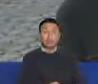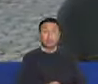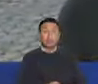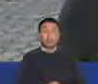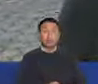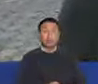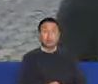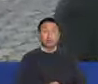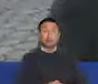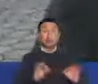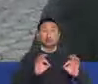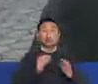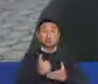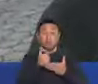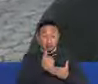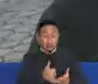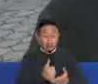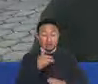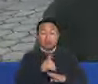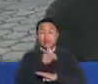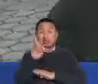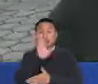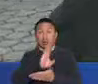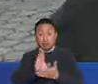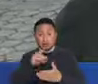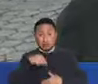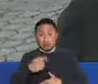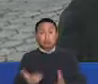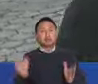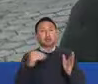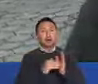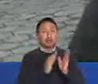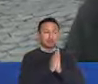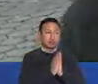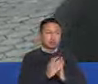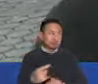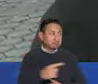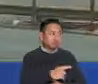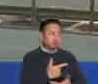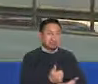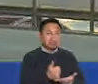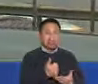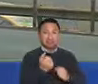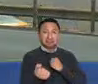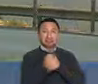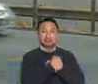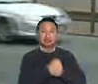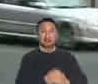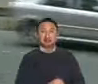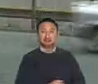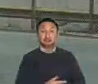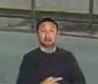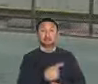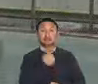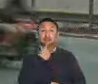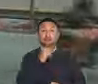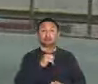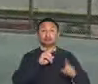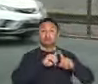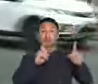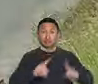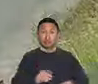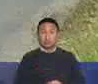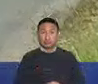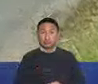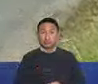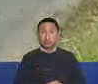nada. Y ya los dirigentes del barrio mismo ya hicieron otra solicitud, pero igual no la toman en cuenta. Los ofrecimientos han sido varios. Sin